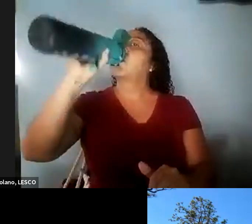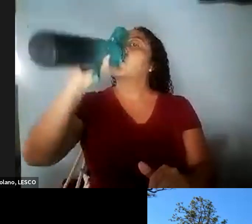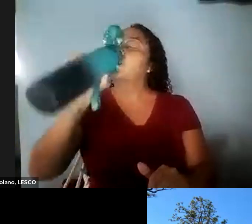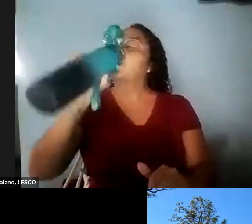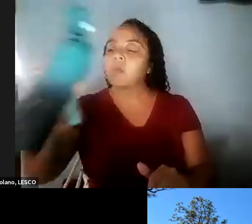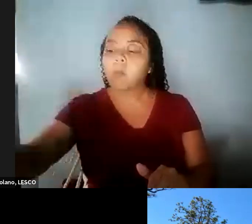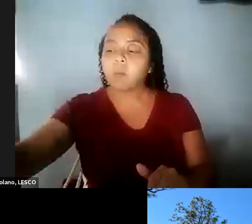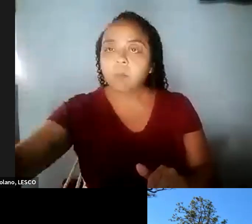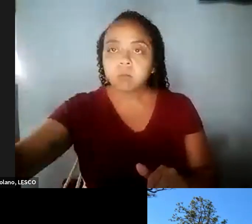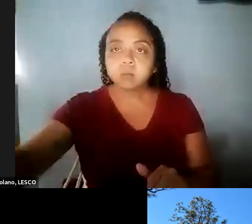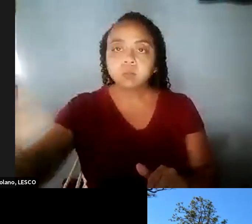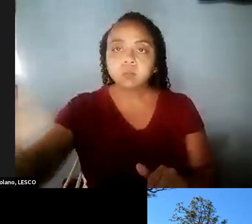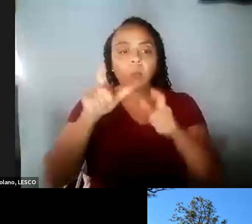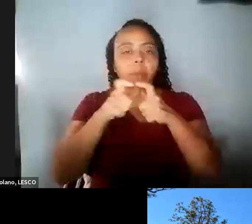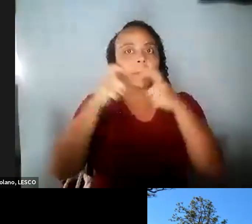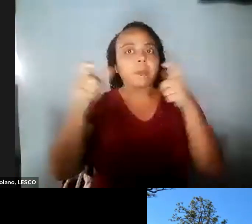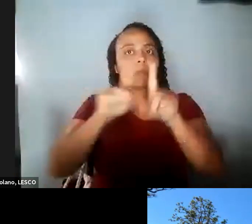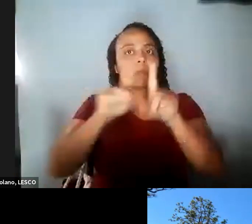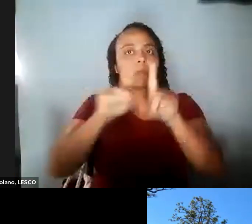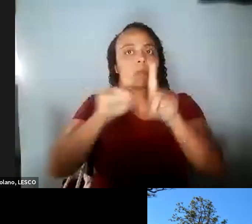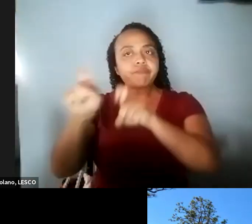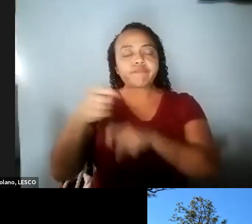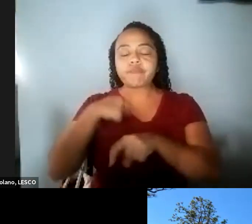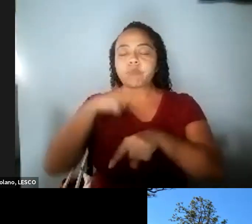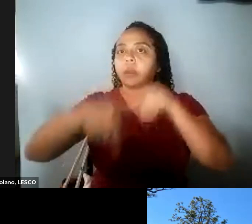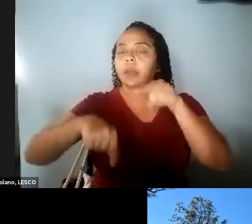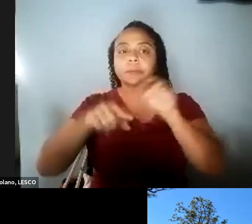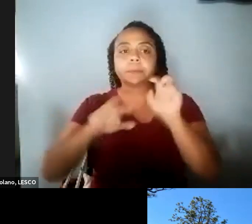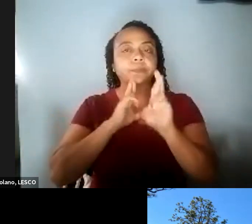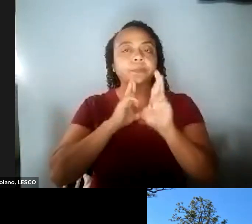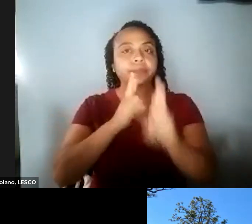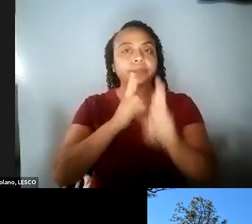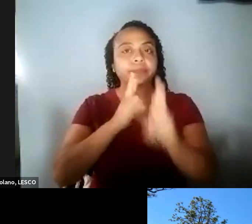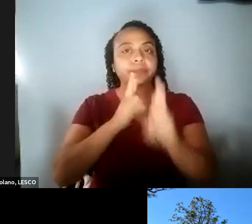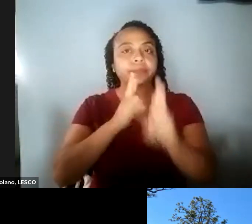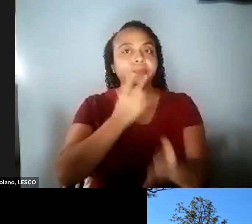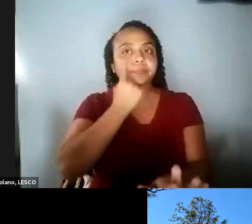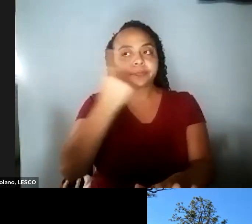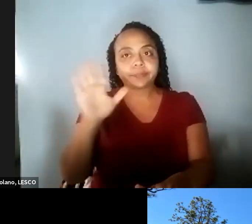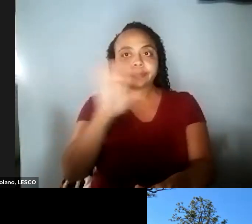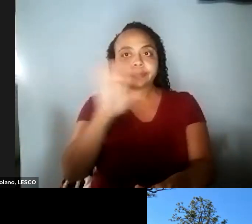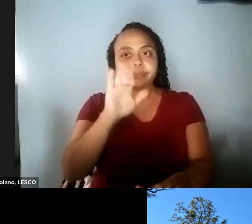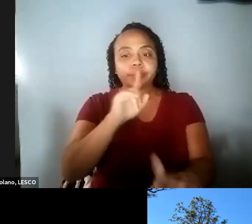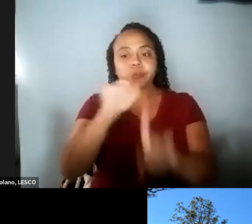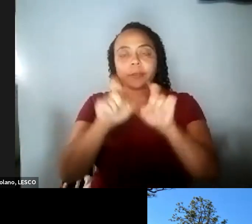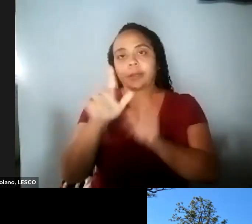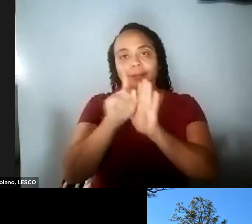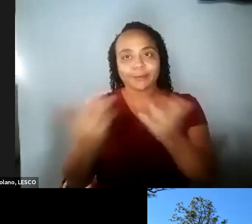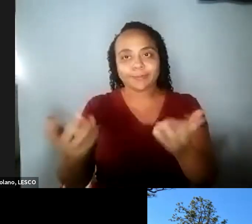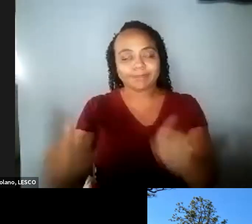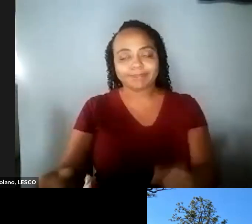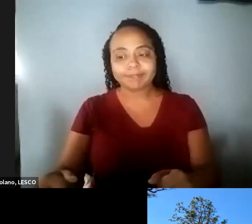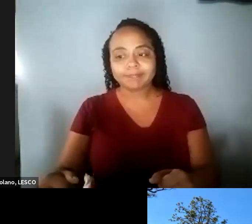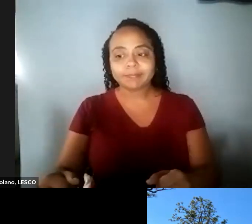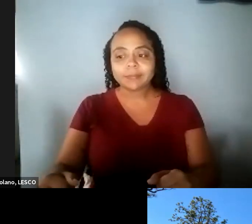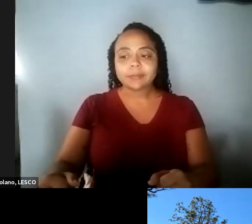no vengas turística las pérdidas en mente los crímenes de la energía y aplica guantes single